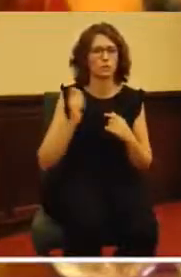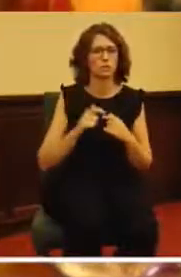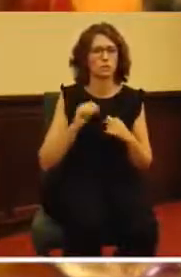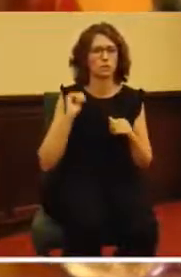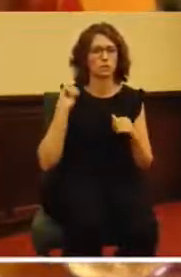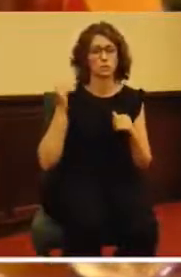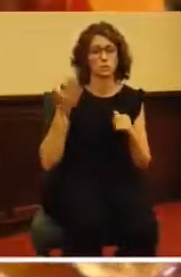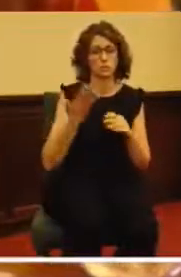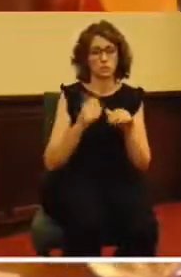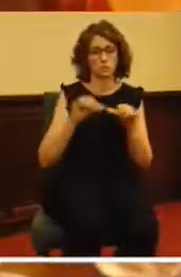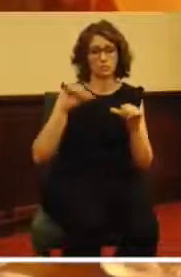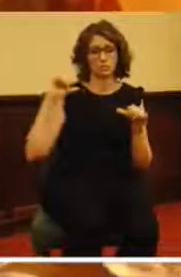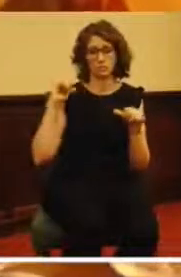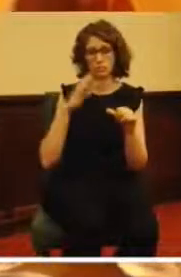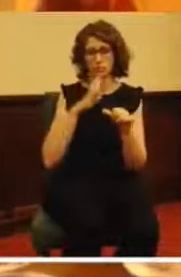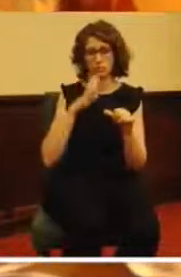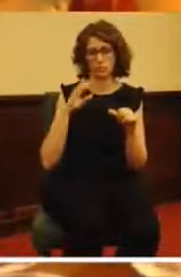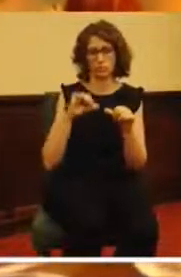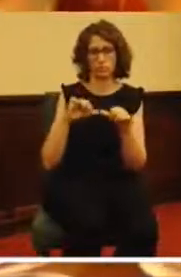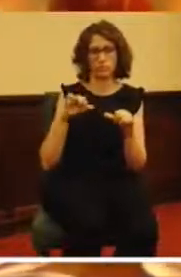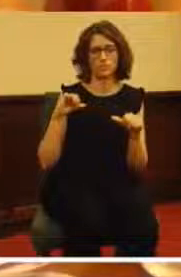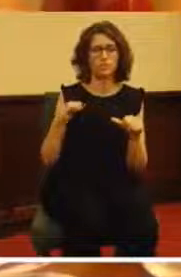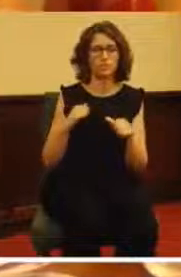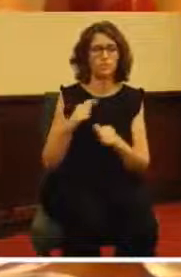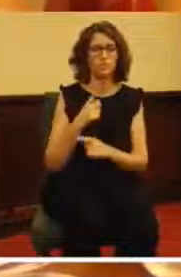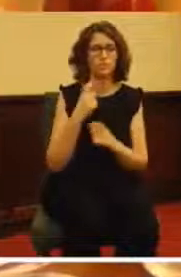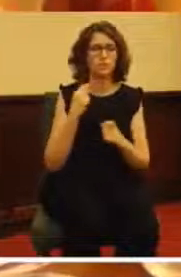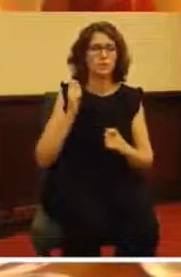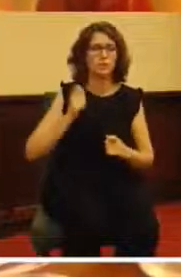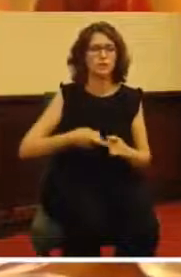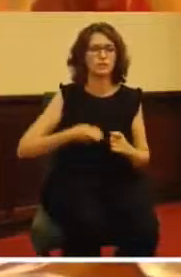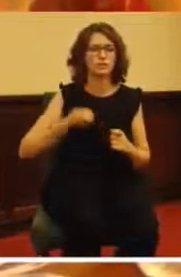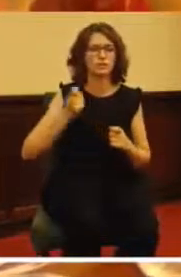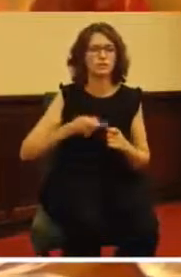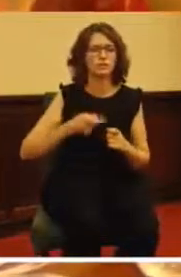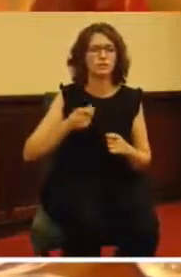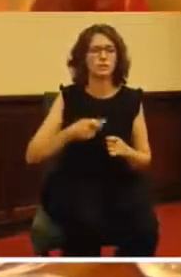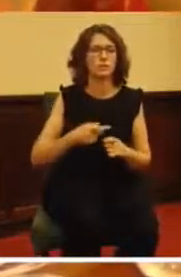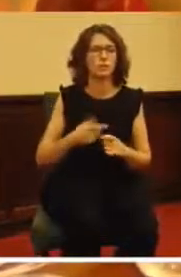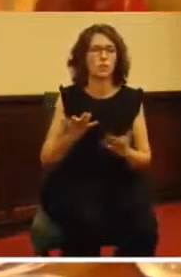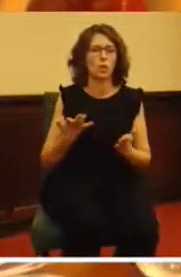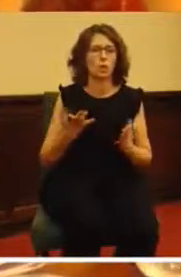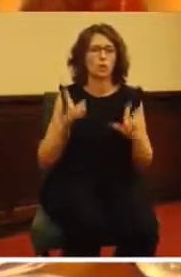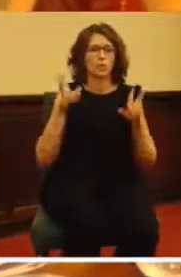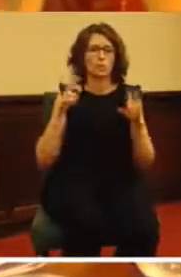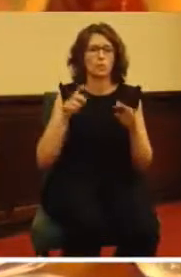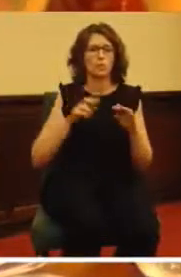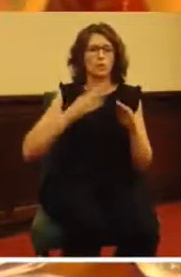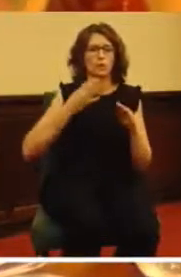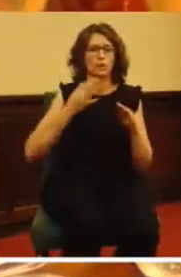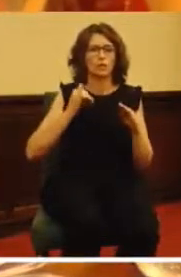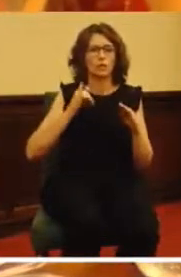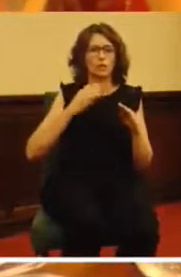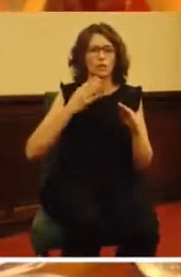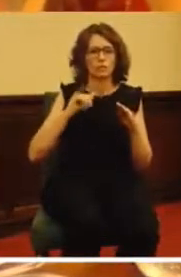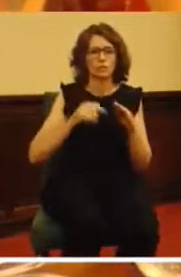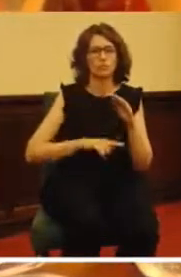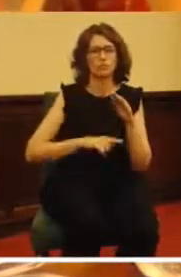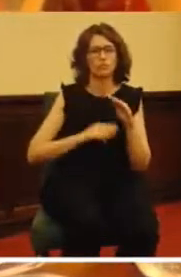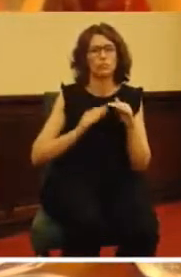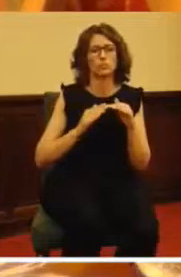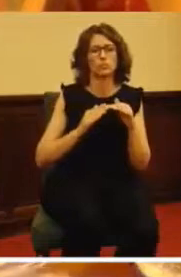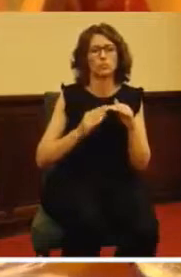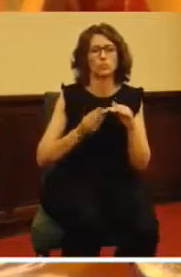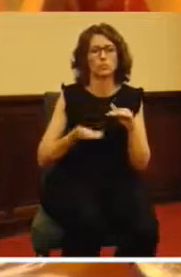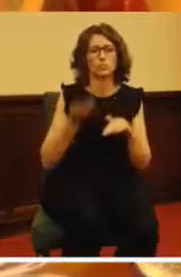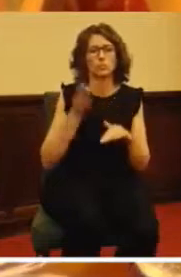mandato anterior pues fue precisamente sobre la subida del IBI. Y eso, bueno,